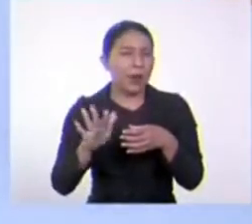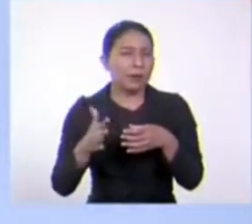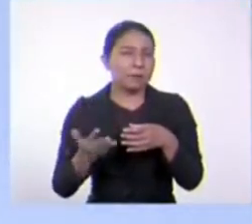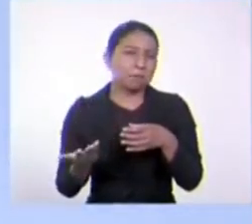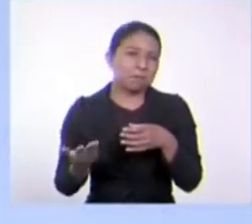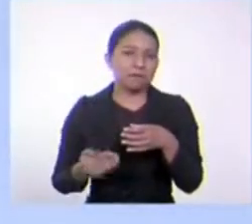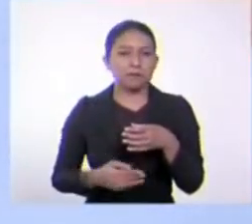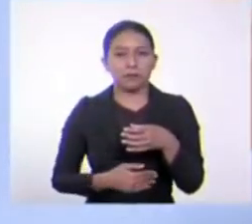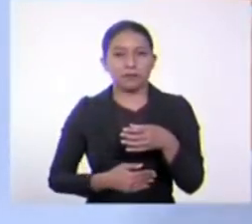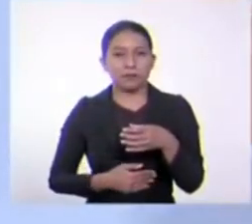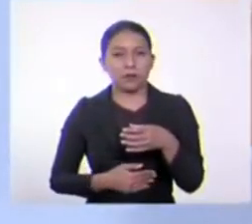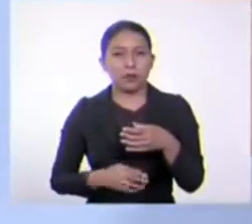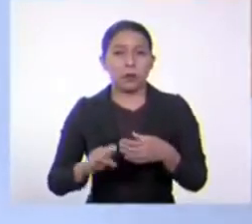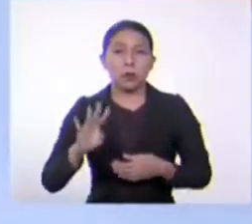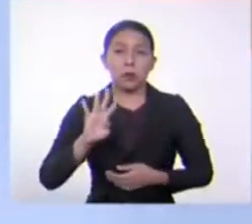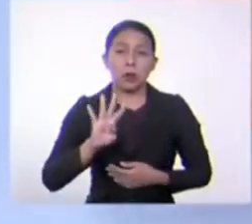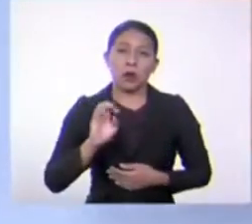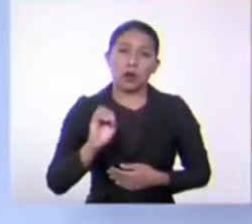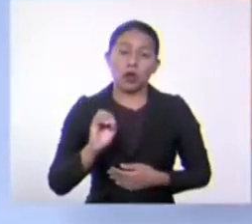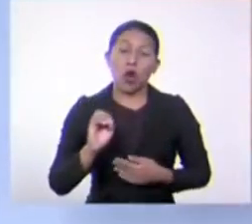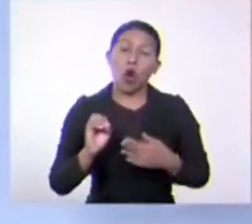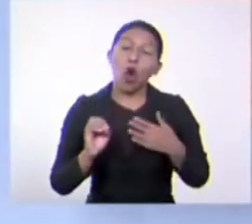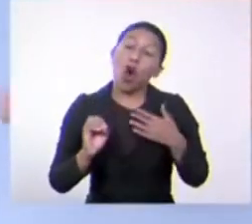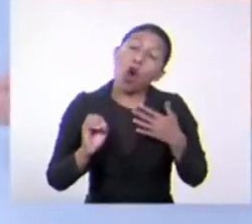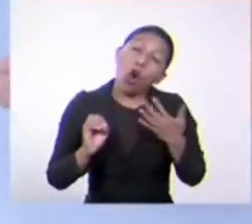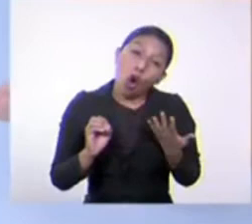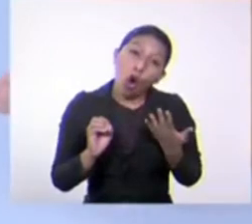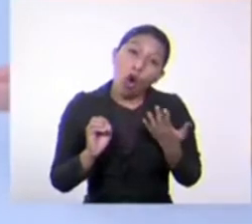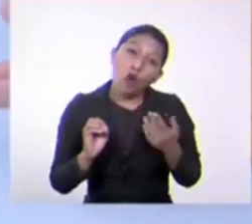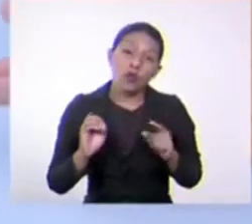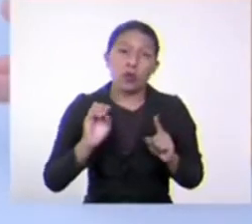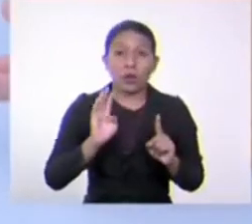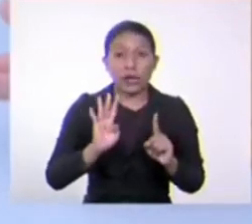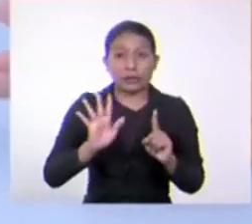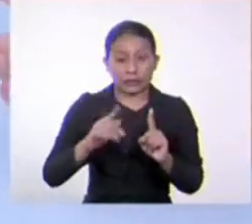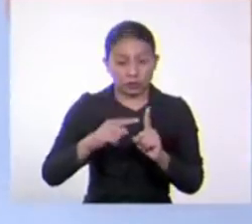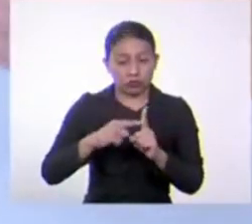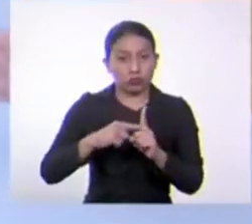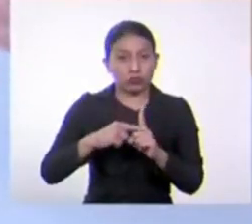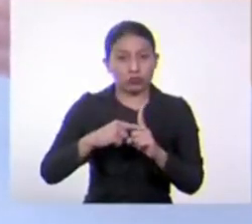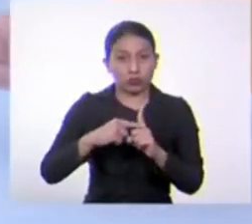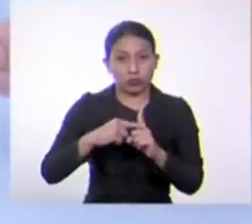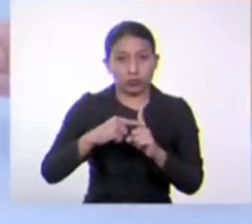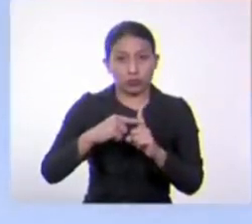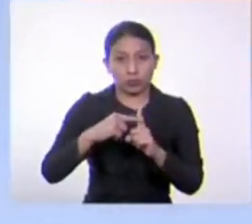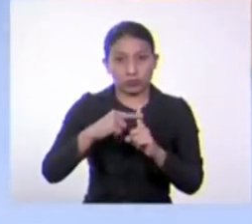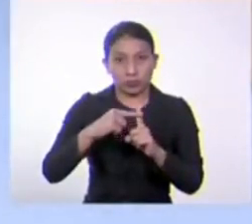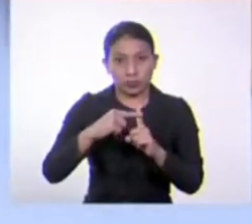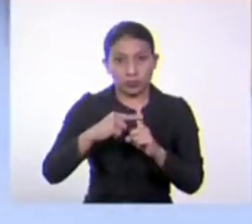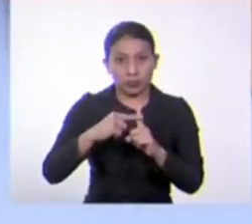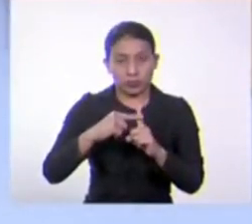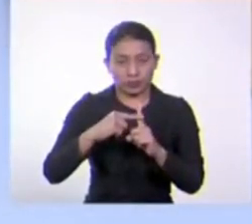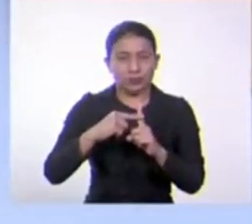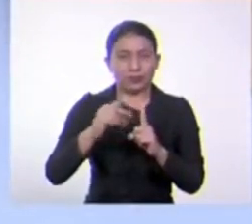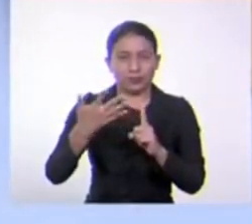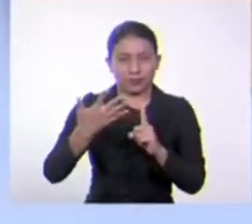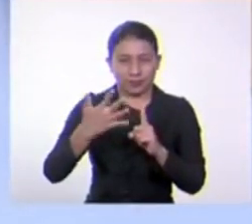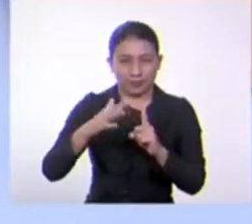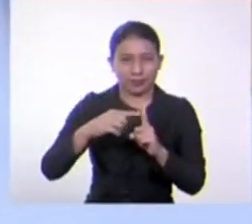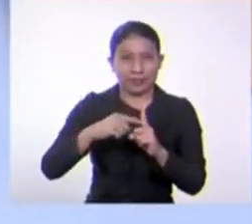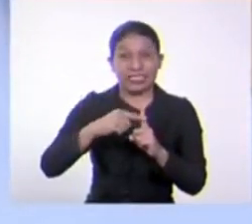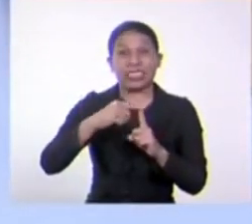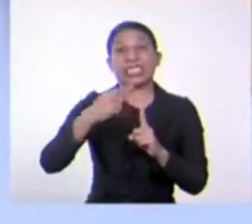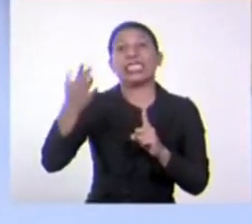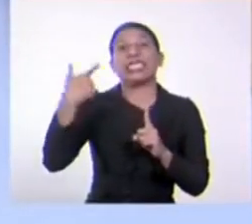aproximadamente entre 40 y 45 grados Celsius. Esa es la temperatura idónea para que empecemos